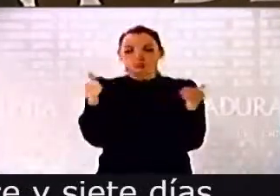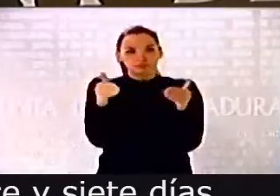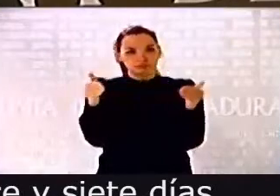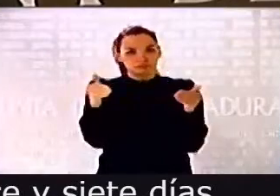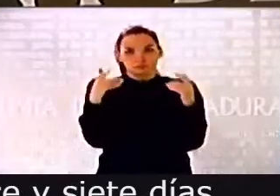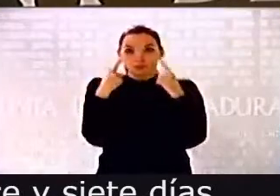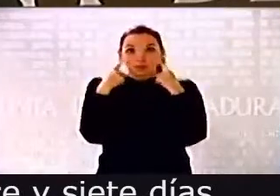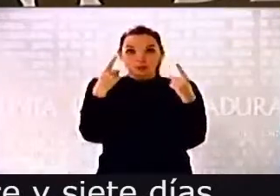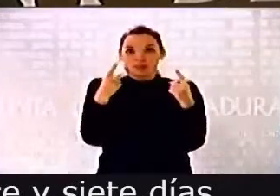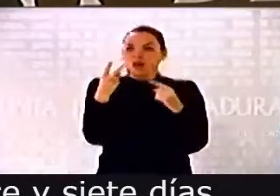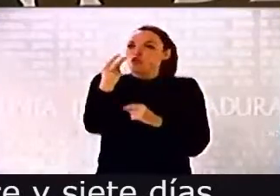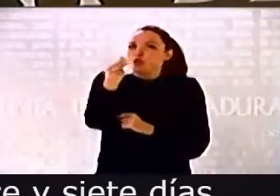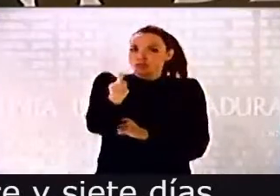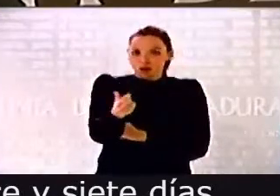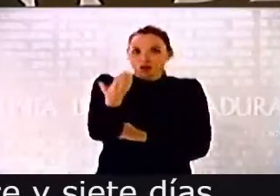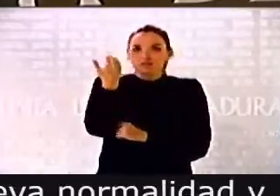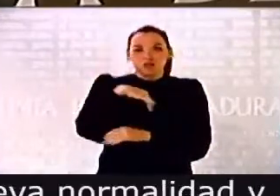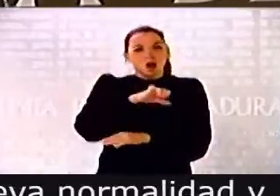varios días.